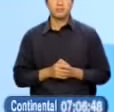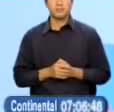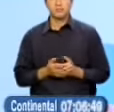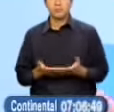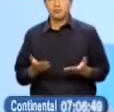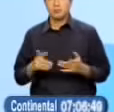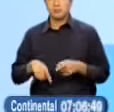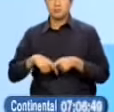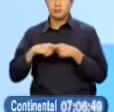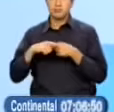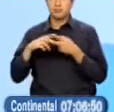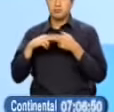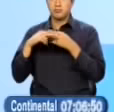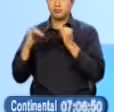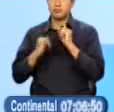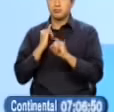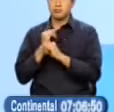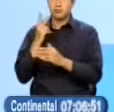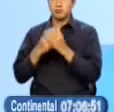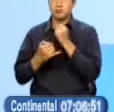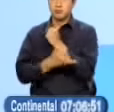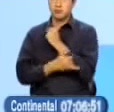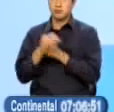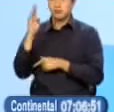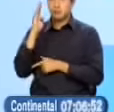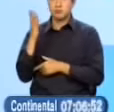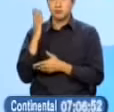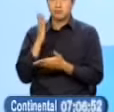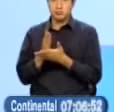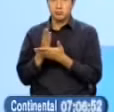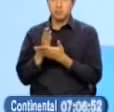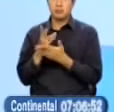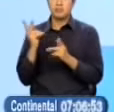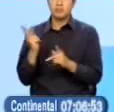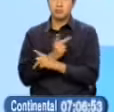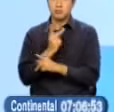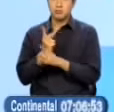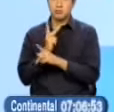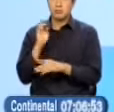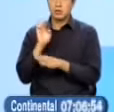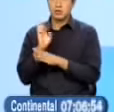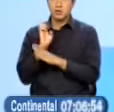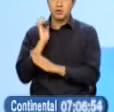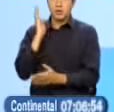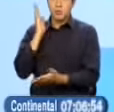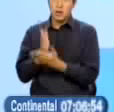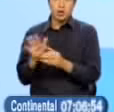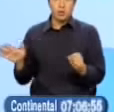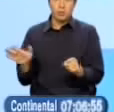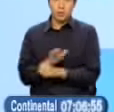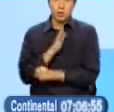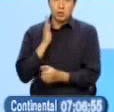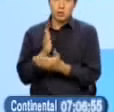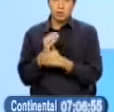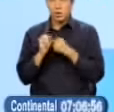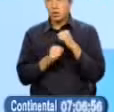la suspensión de las relaciones diplomáticas bilaterales entre dos países son cosas muy graves el ecuador no lo ha hecho en muchísimos años el